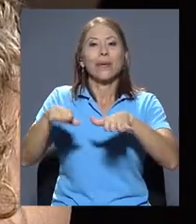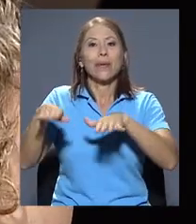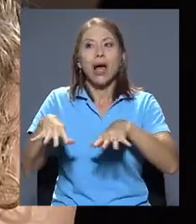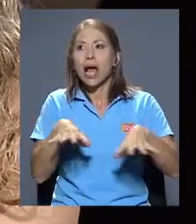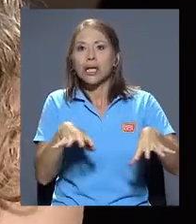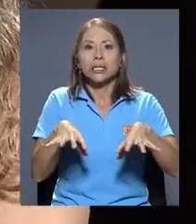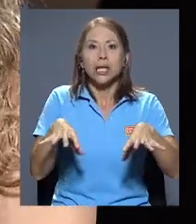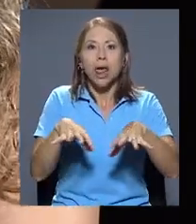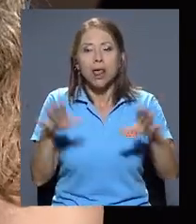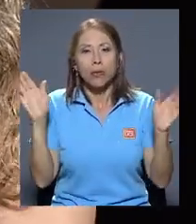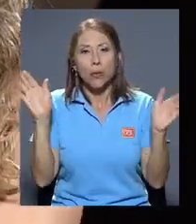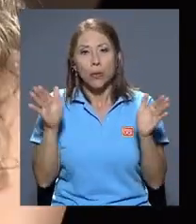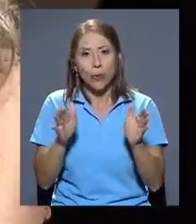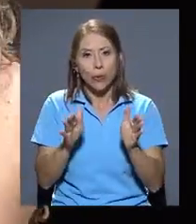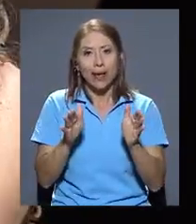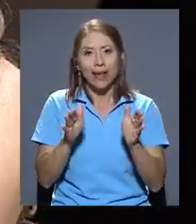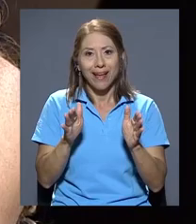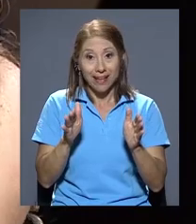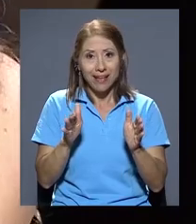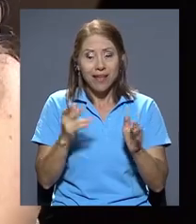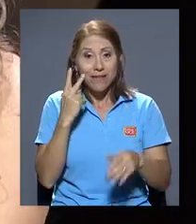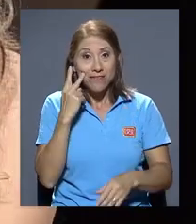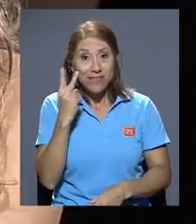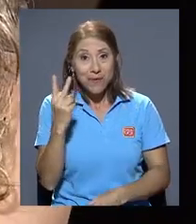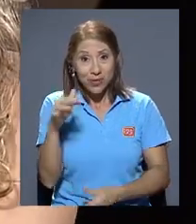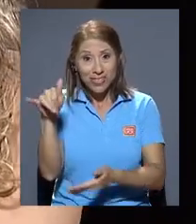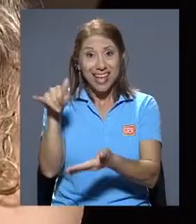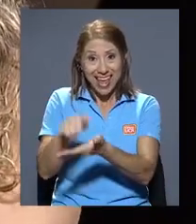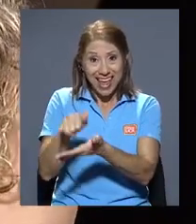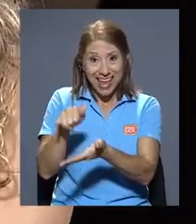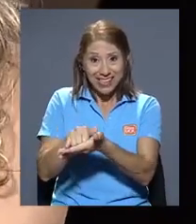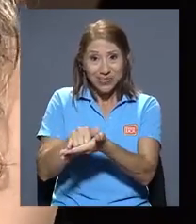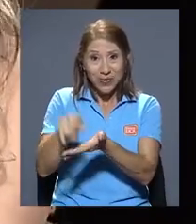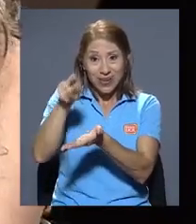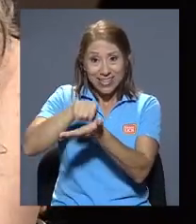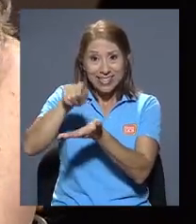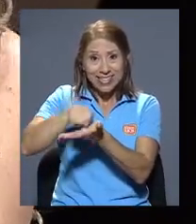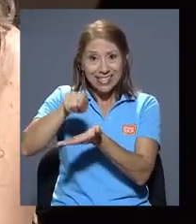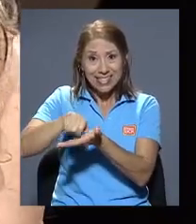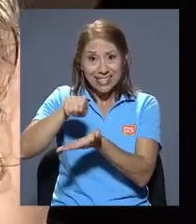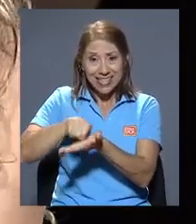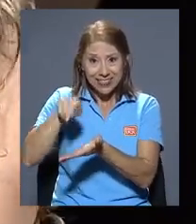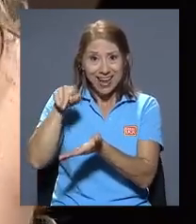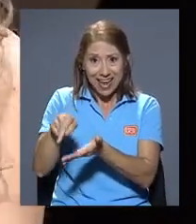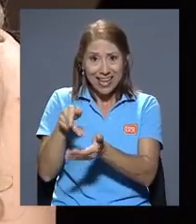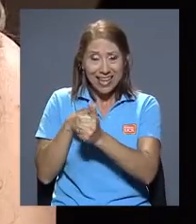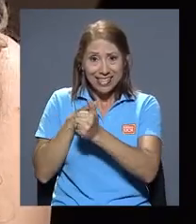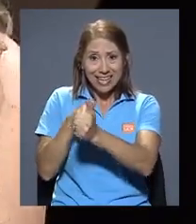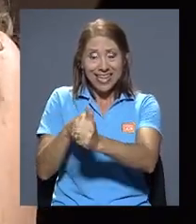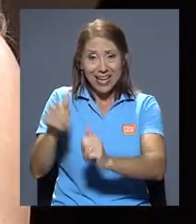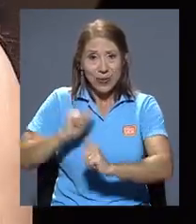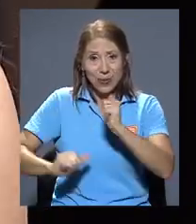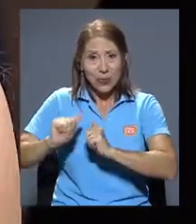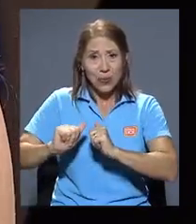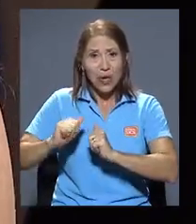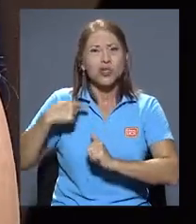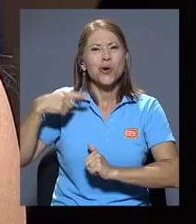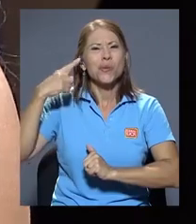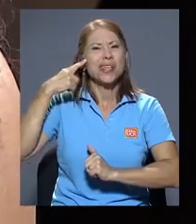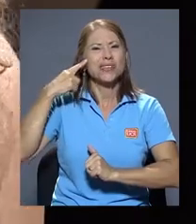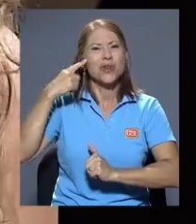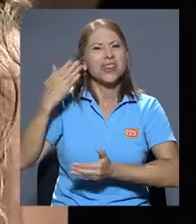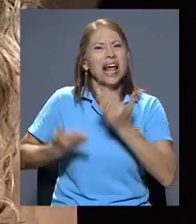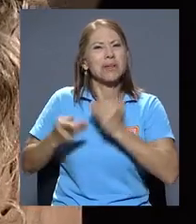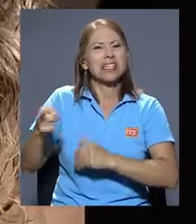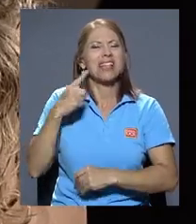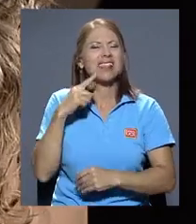esto, digamos, eso que el dramaturgo plantea como una, o sea, me imagino que él decía, no, es imposible pues que separen a las familias. Sí, sí.